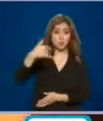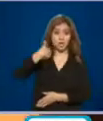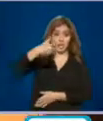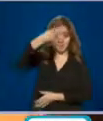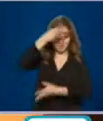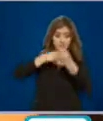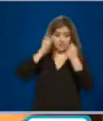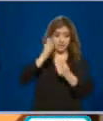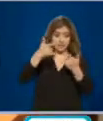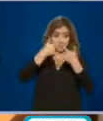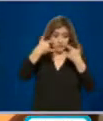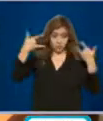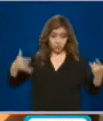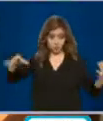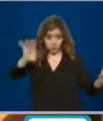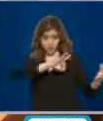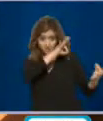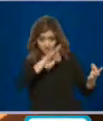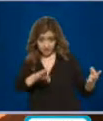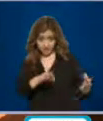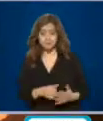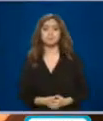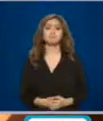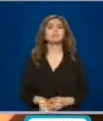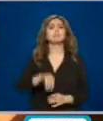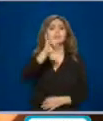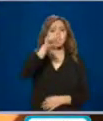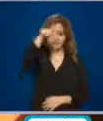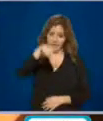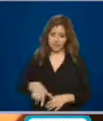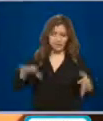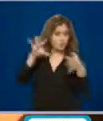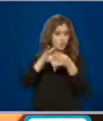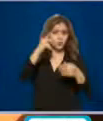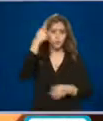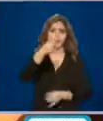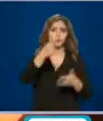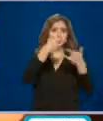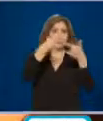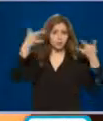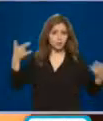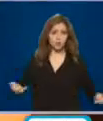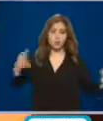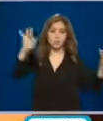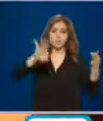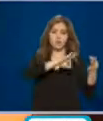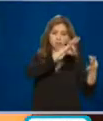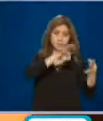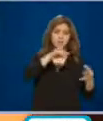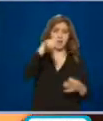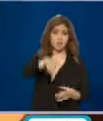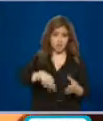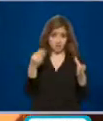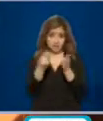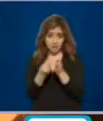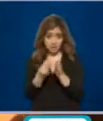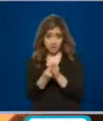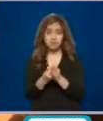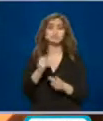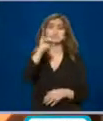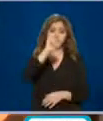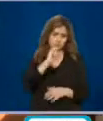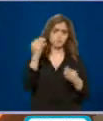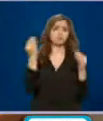del mariachi, maestro. Sí, cómo no, puedes aprender toda la historia del mariachi que quieras, Armando. ¿Dan clases? Sí, Sí,